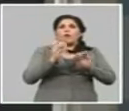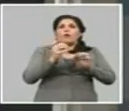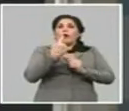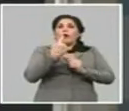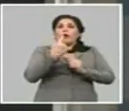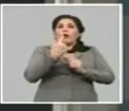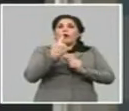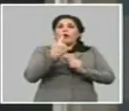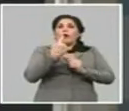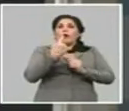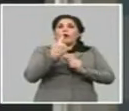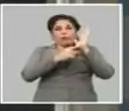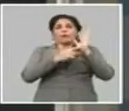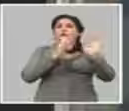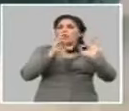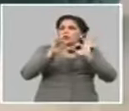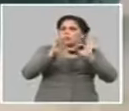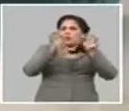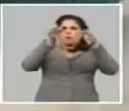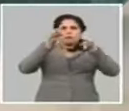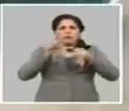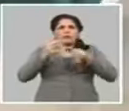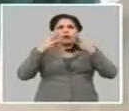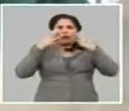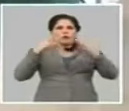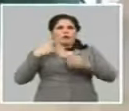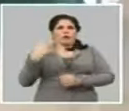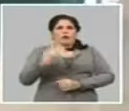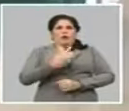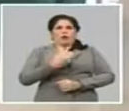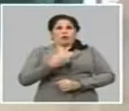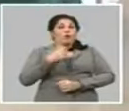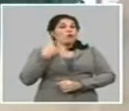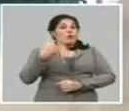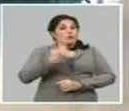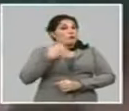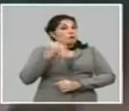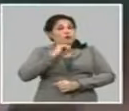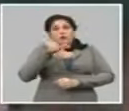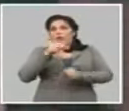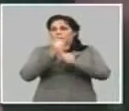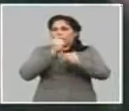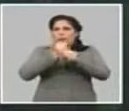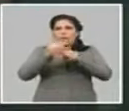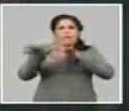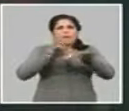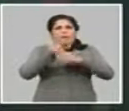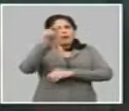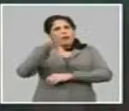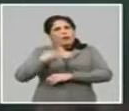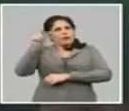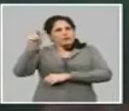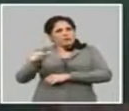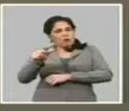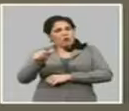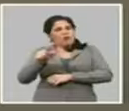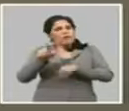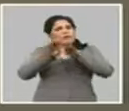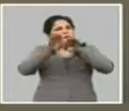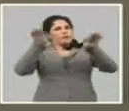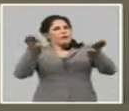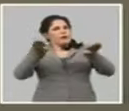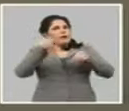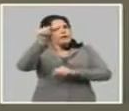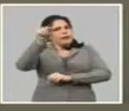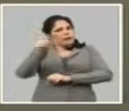estos aspectos que son importantes hemos también trabajan la preparación del personal en la estabilidad de